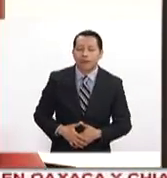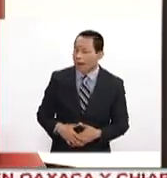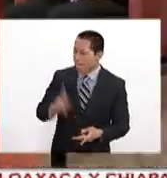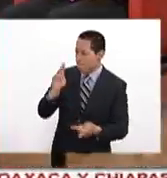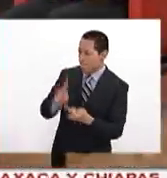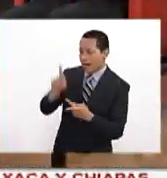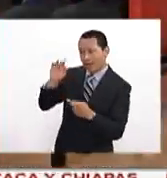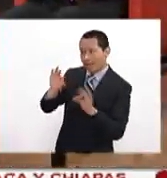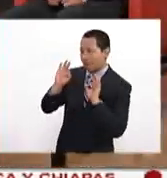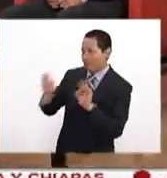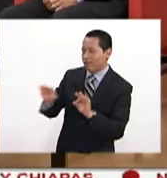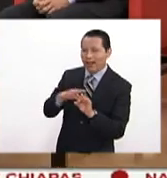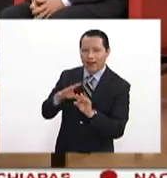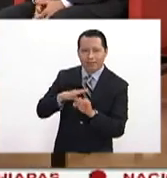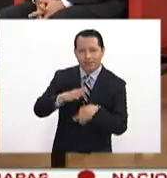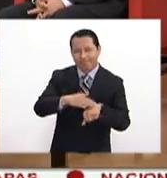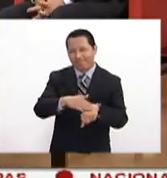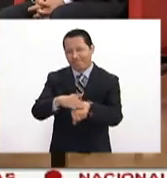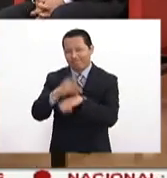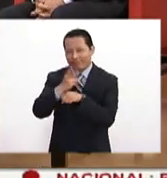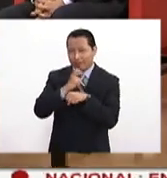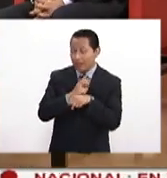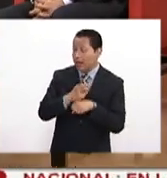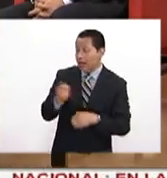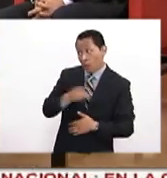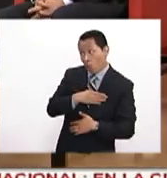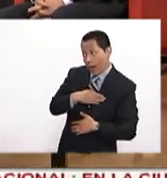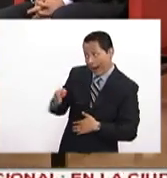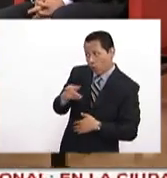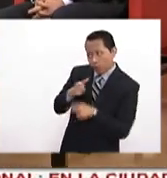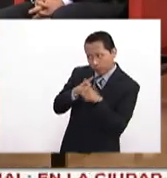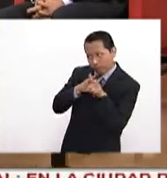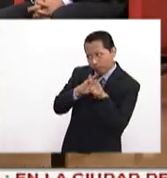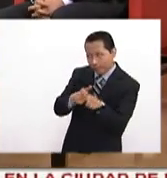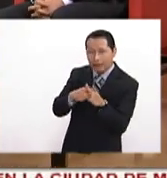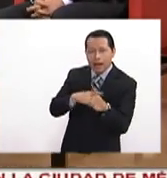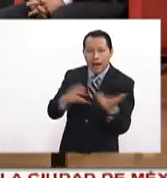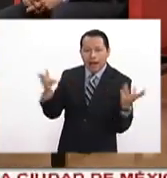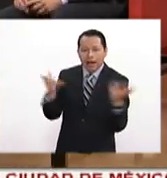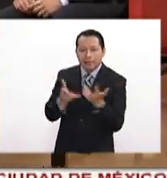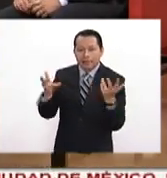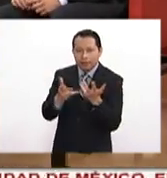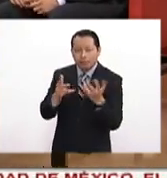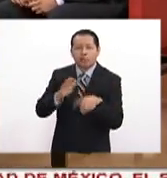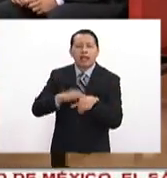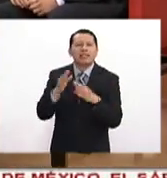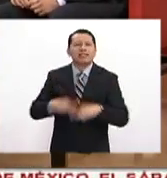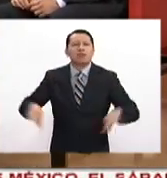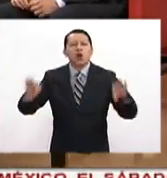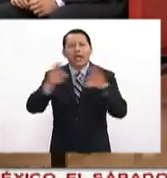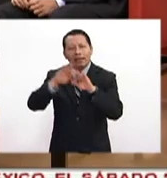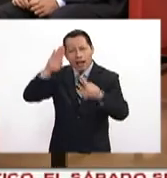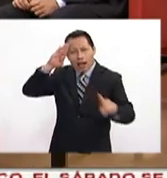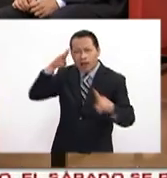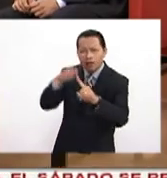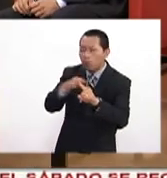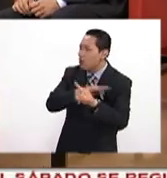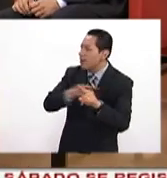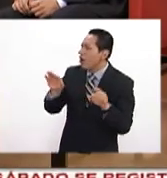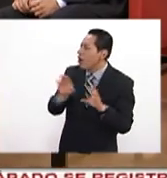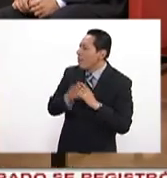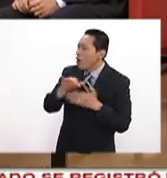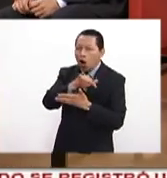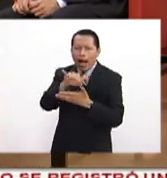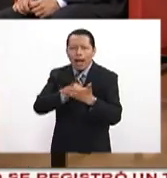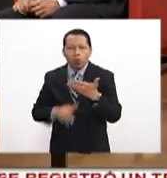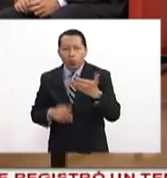está la invitación y la verdad que qué bueno que sigan ustedes con este tipo de acciones, sobre todo encaminadas a fomentar la